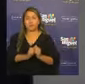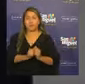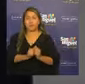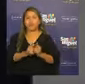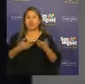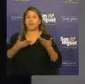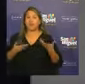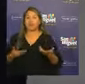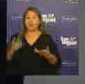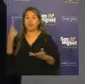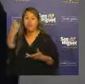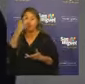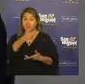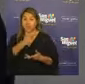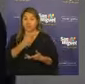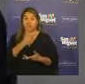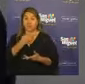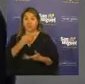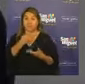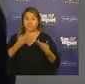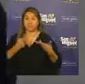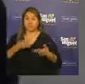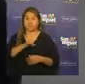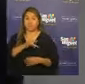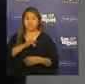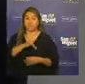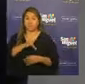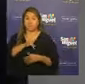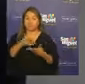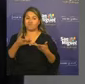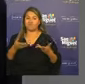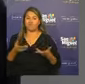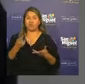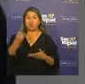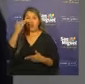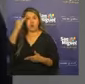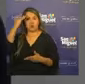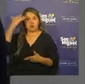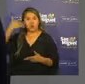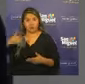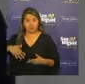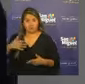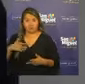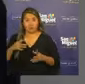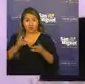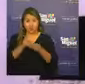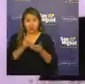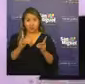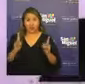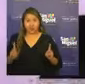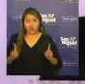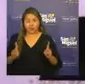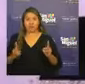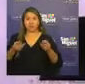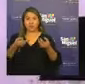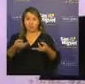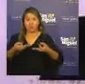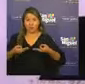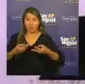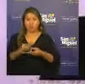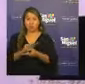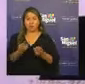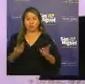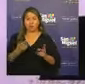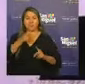día por lo que está pasando en Chile, ¿eh? Porque por un lado, un día importante para nuestra democracia, porque rendir cuenta pública es parte